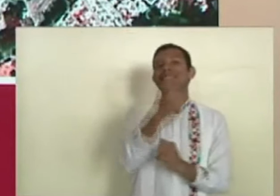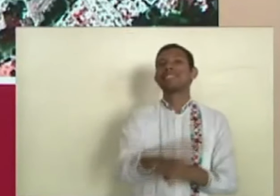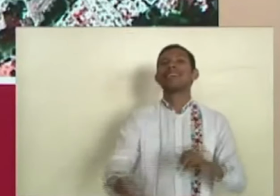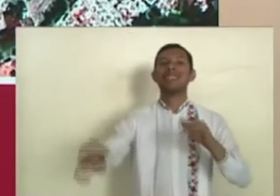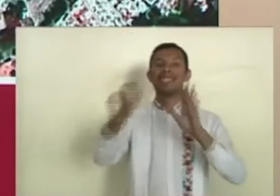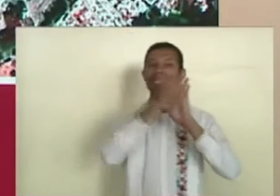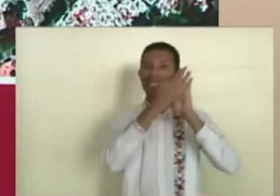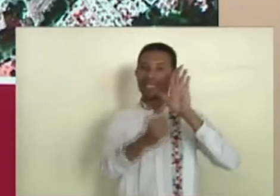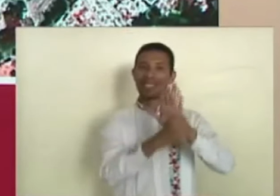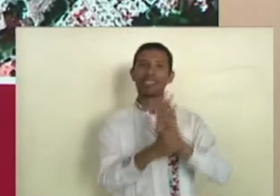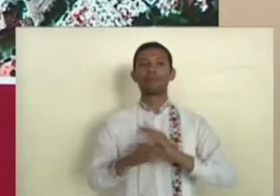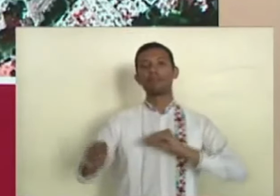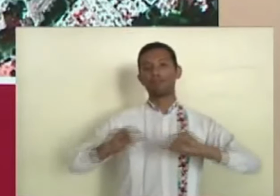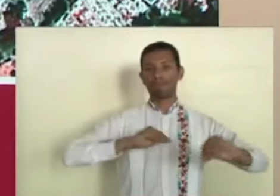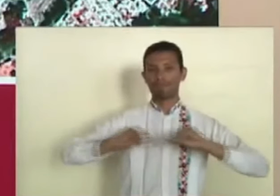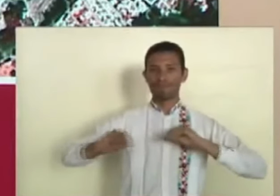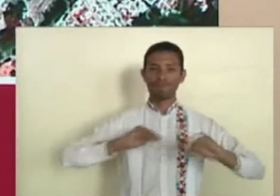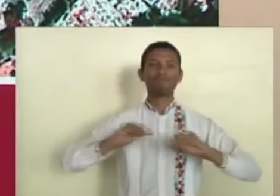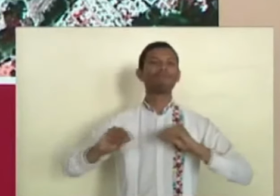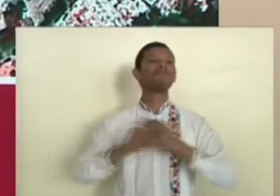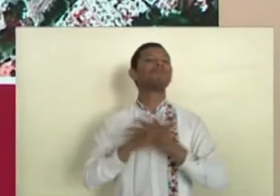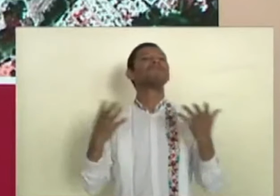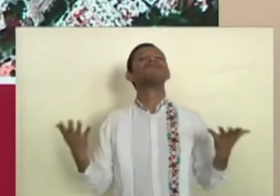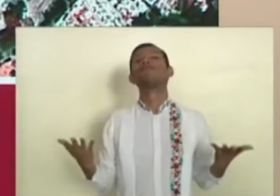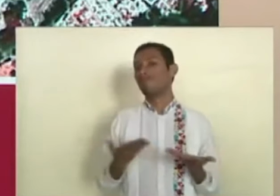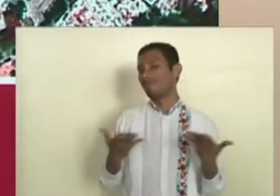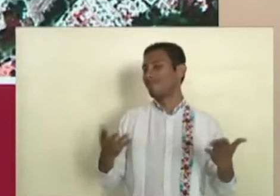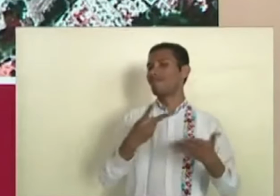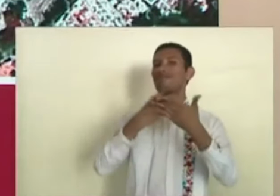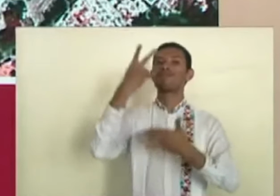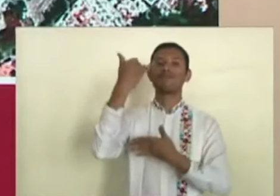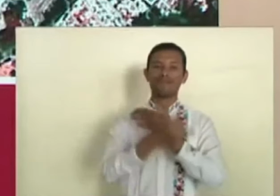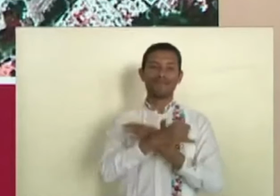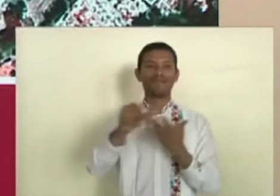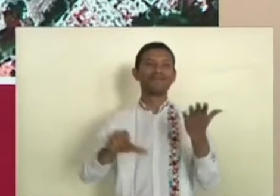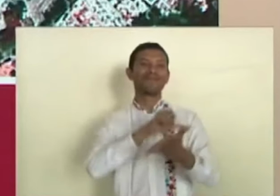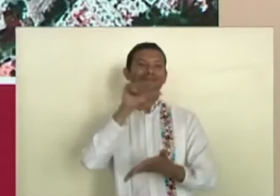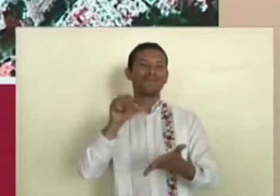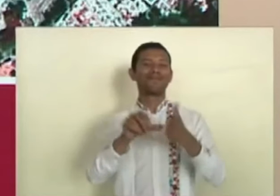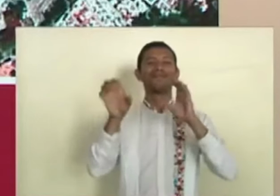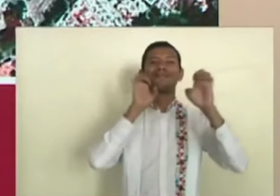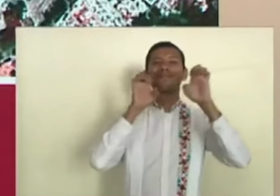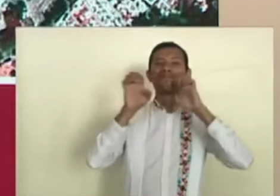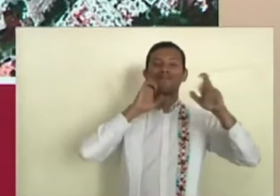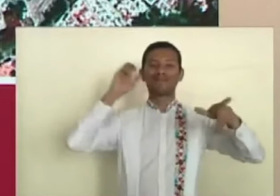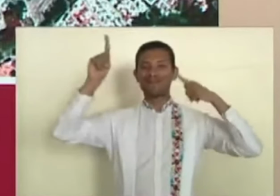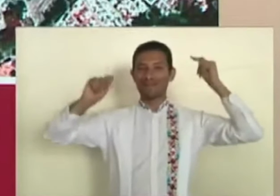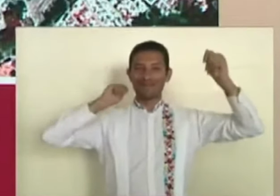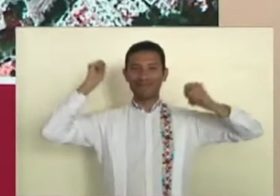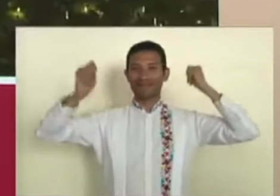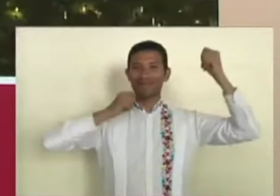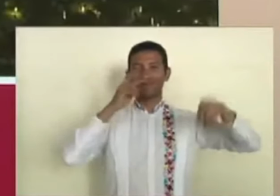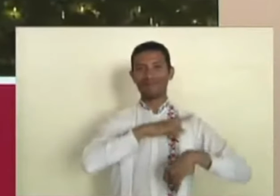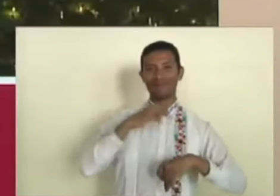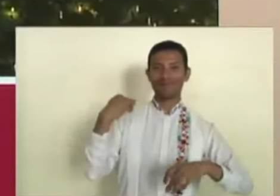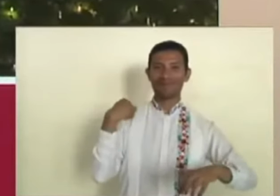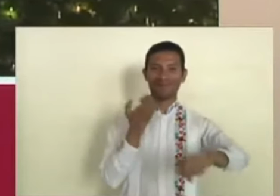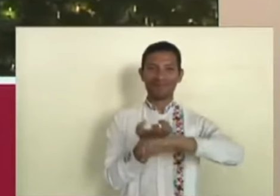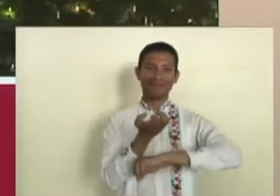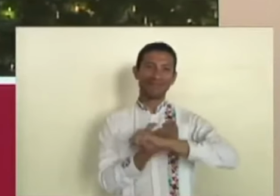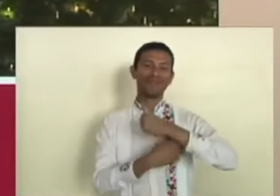movilidad fluvial. Esto es parte de un todo, hablando del proyecto integral del Centro de Convenciones y Atractivo Turístico de nuestro estado.